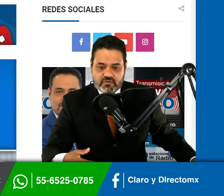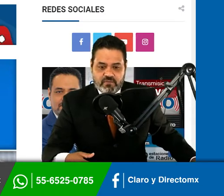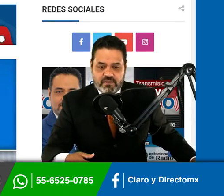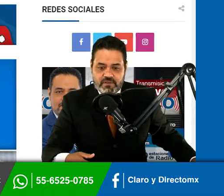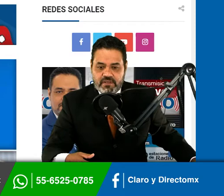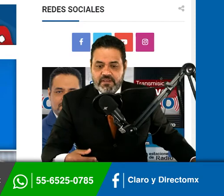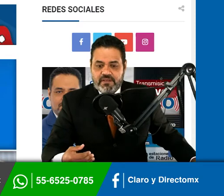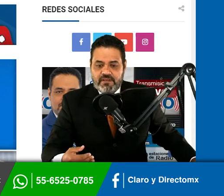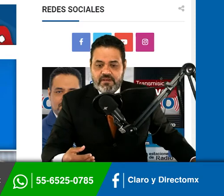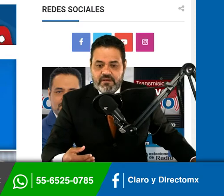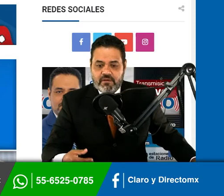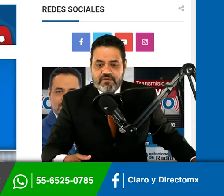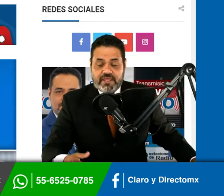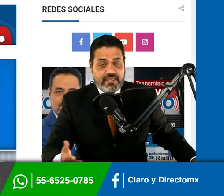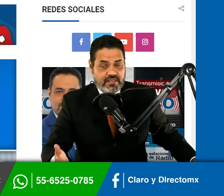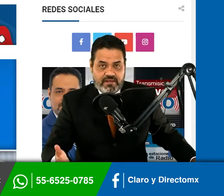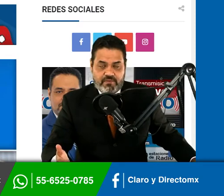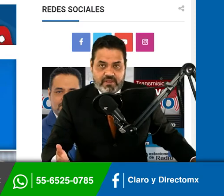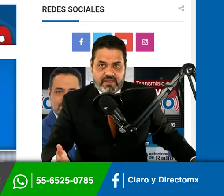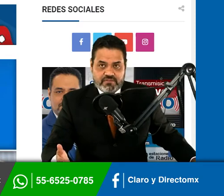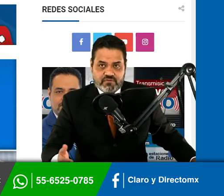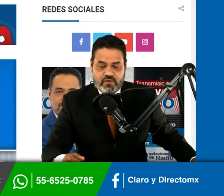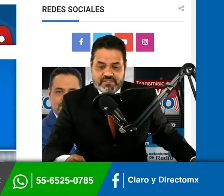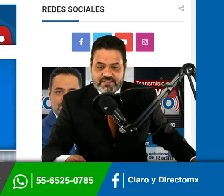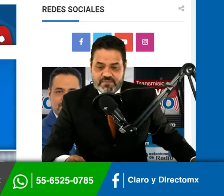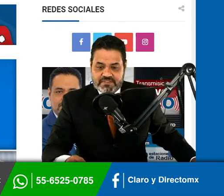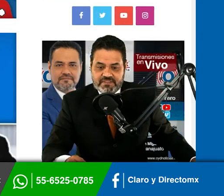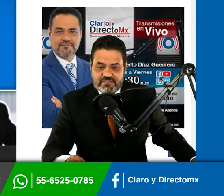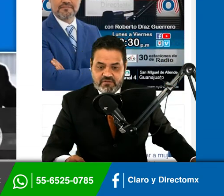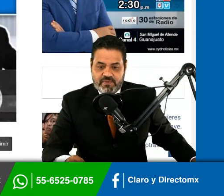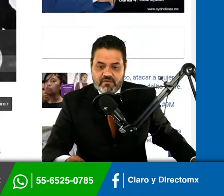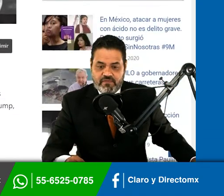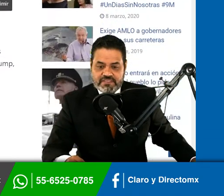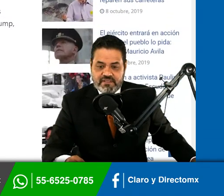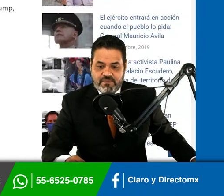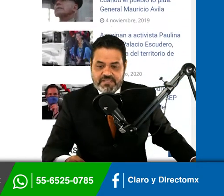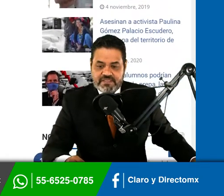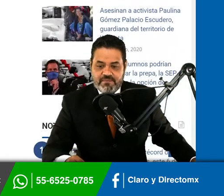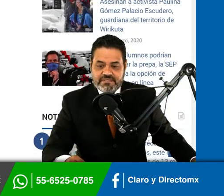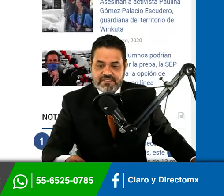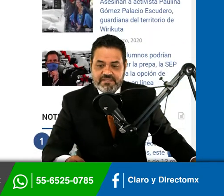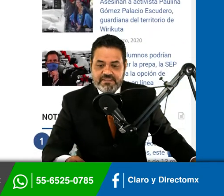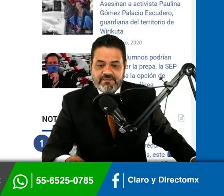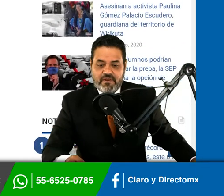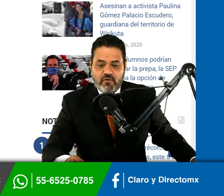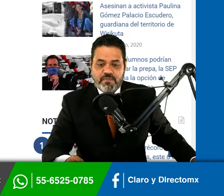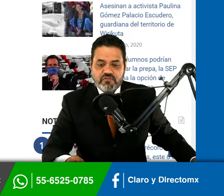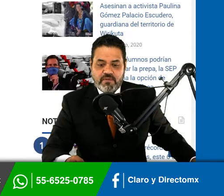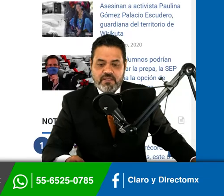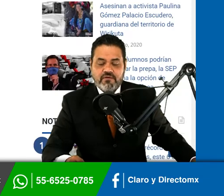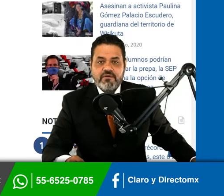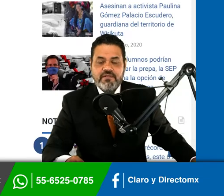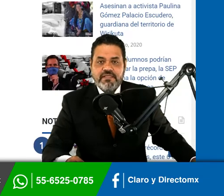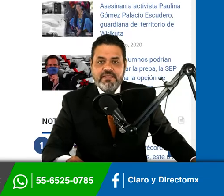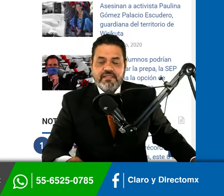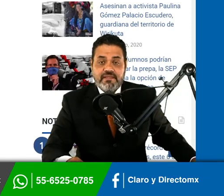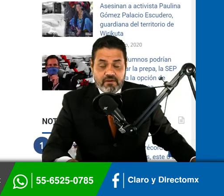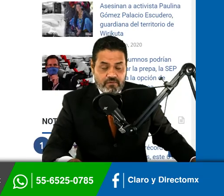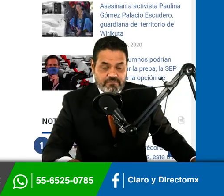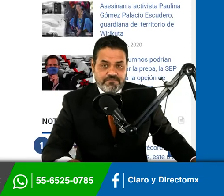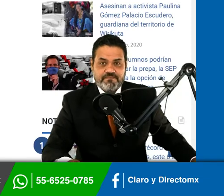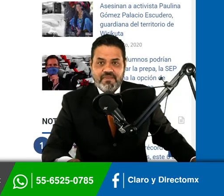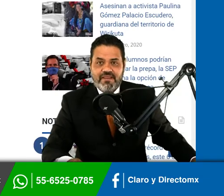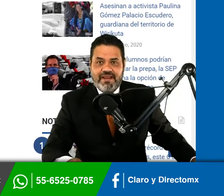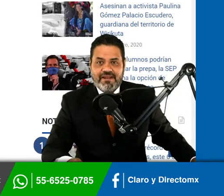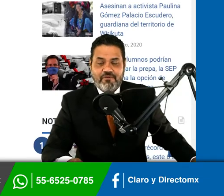Donald Trump. Luego de que ayer le bloquearan sus cuentas al presidente Trump, en conferencia de prensa el presidente López Obrador